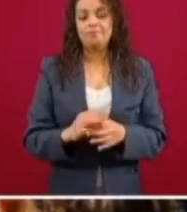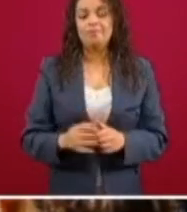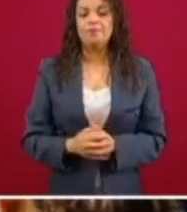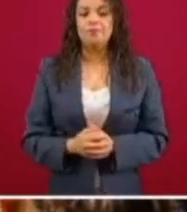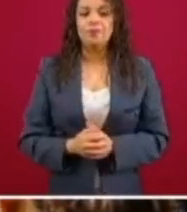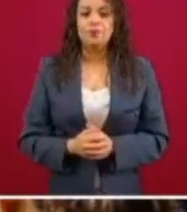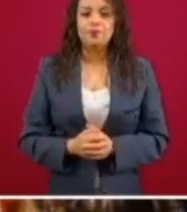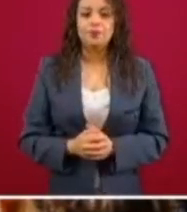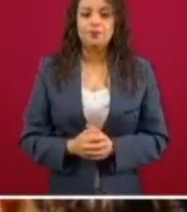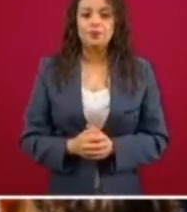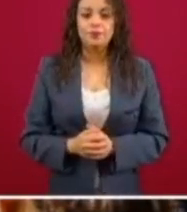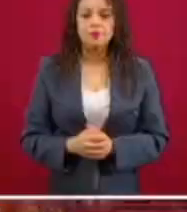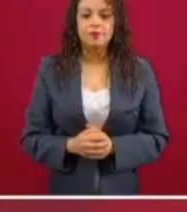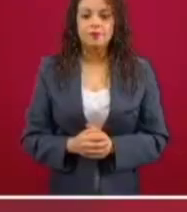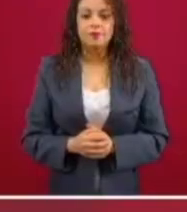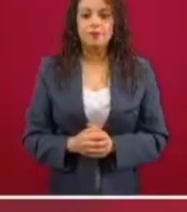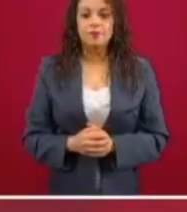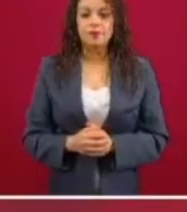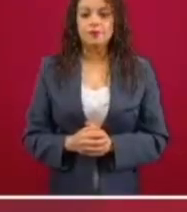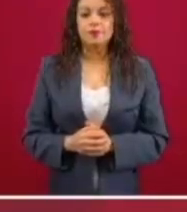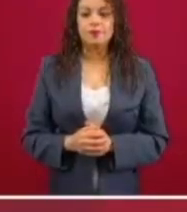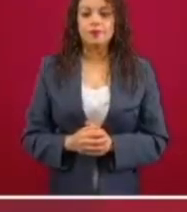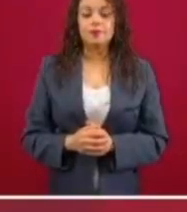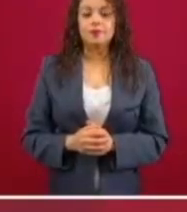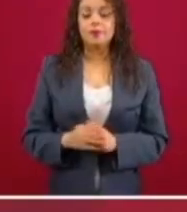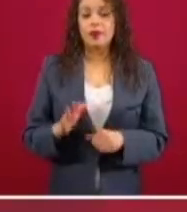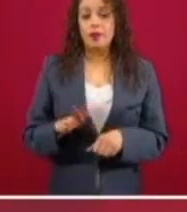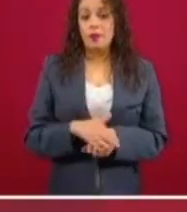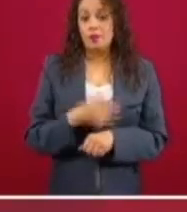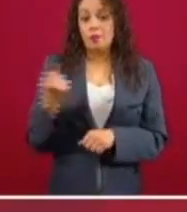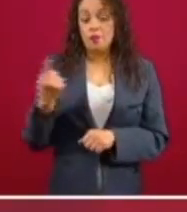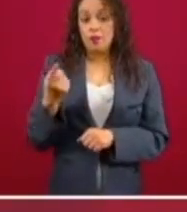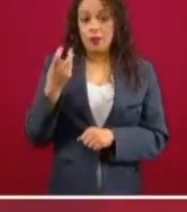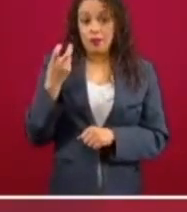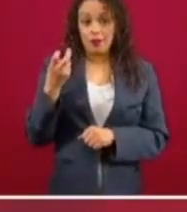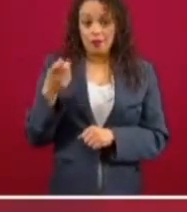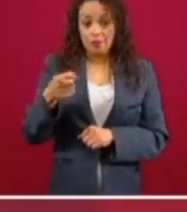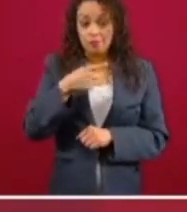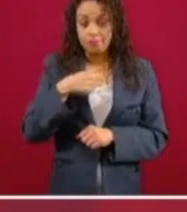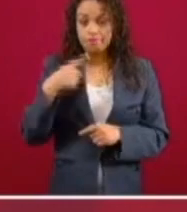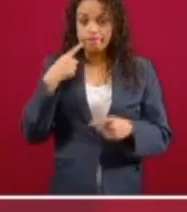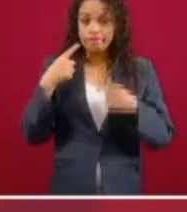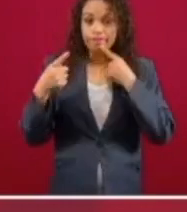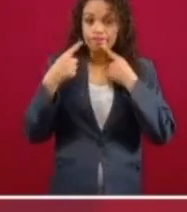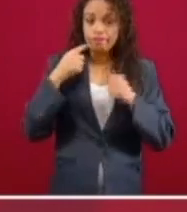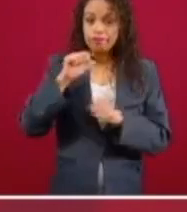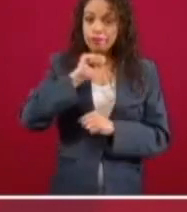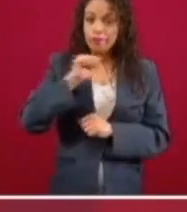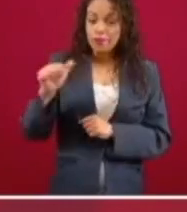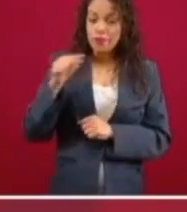porque en este noble oficio de la política hay que saber